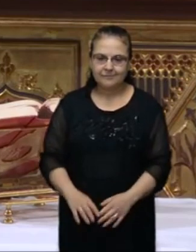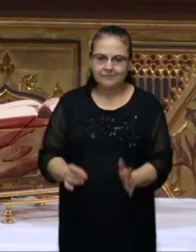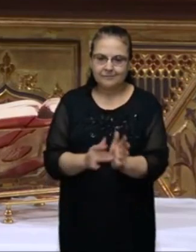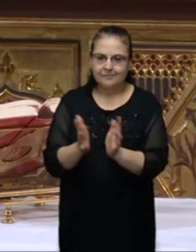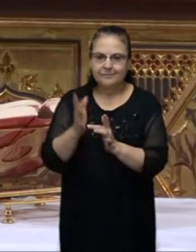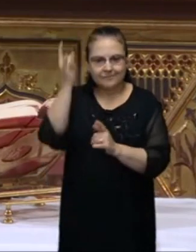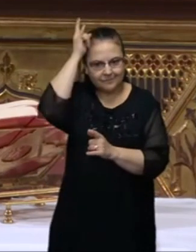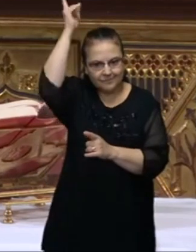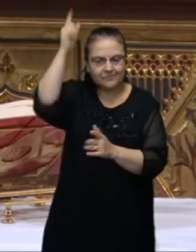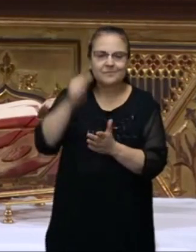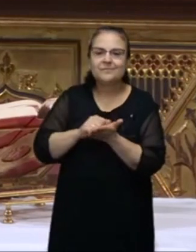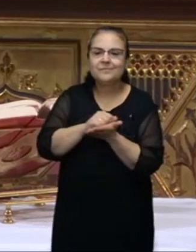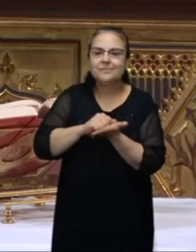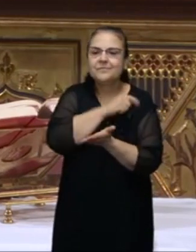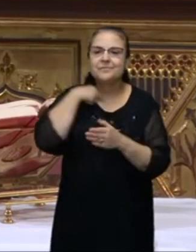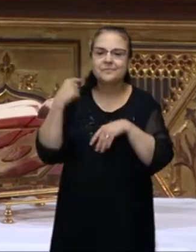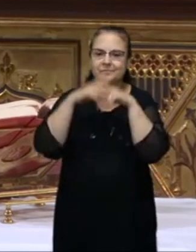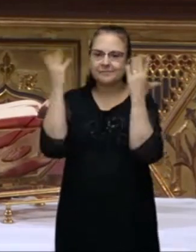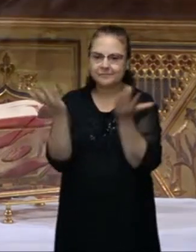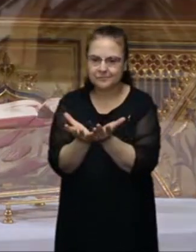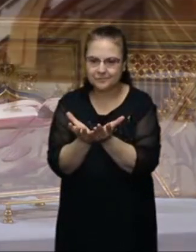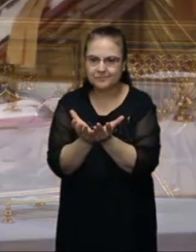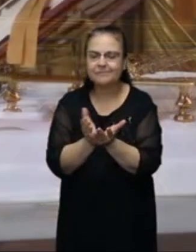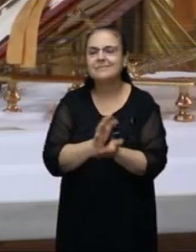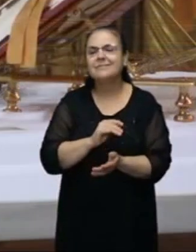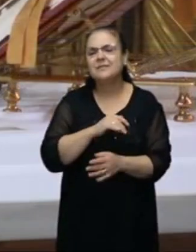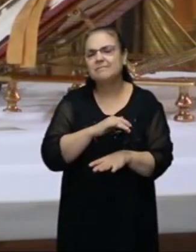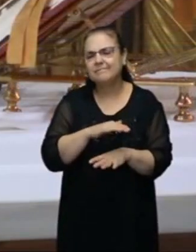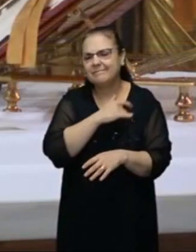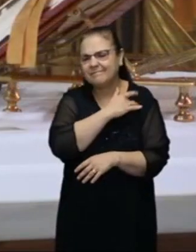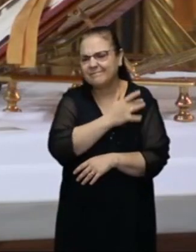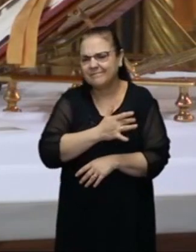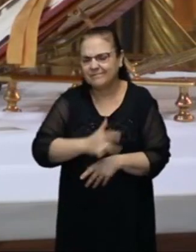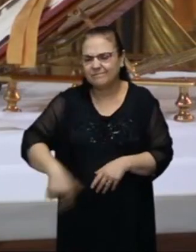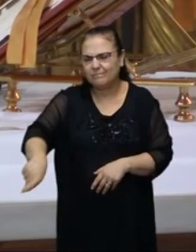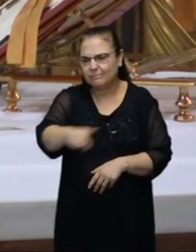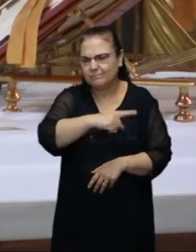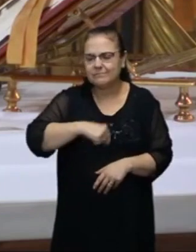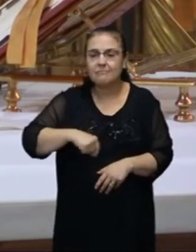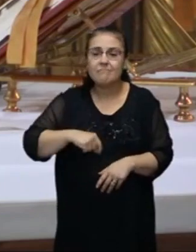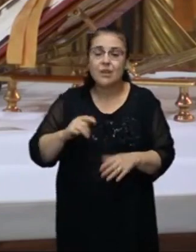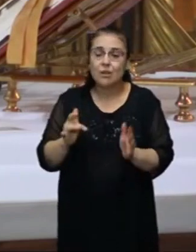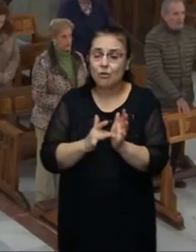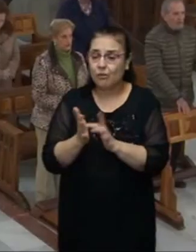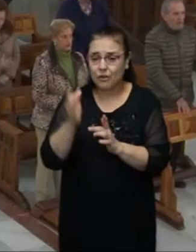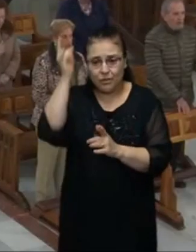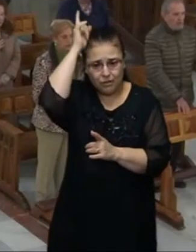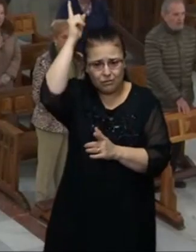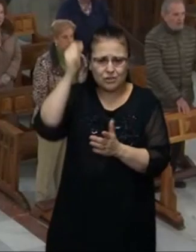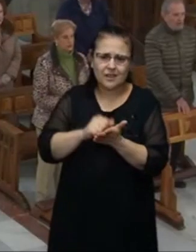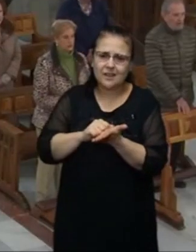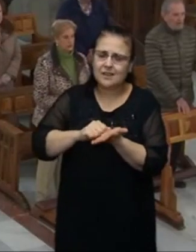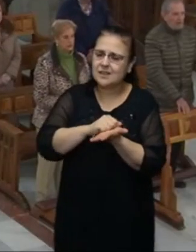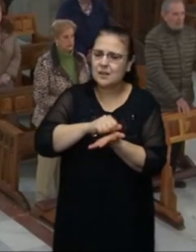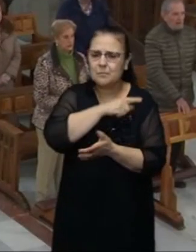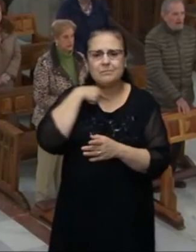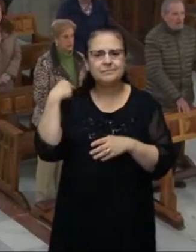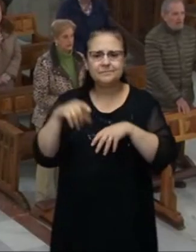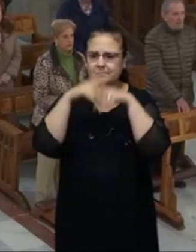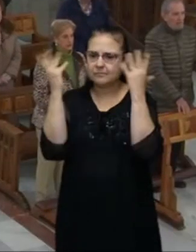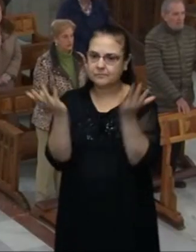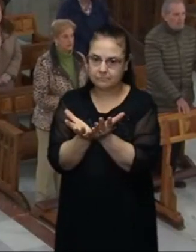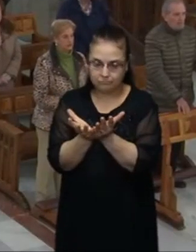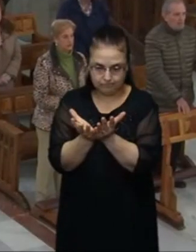Cordero de Dios, que quitas el pecado del mundo, ten piedad de nosotros. Cordero de Dios, que quitas